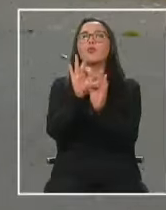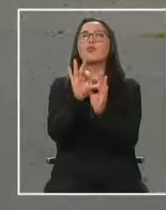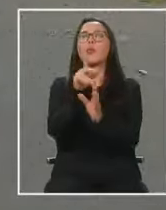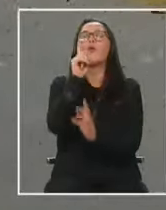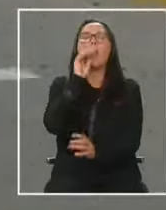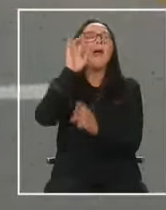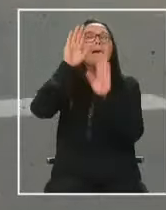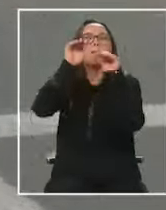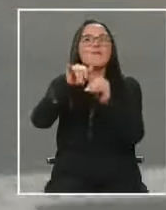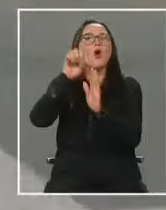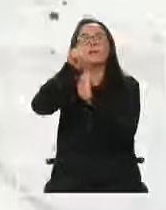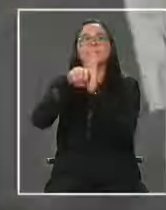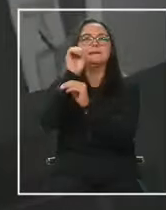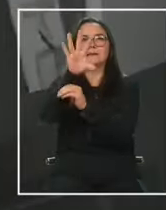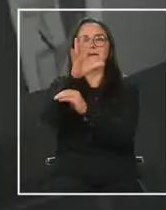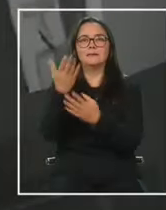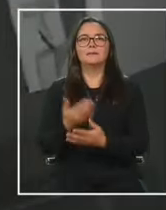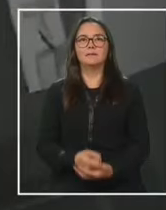guion